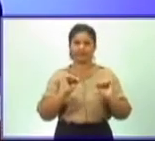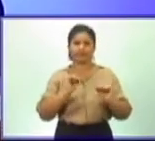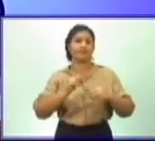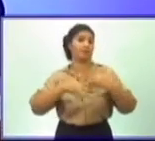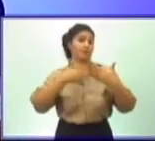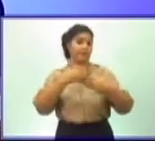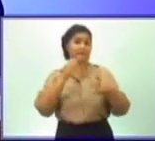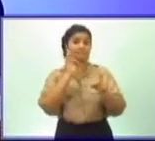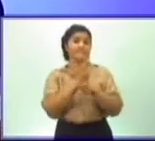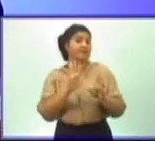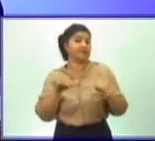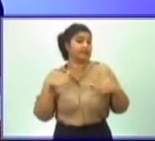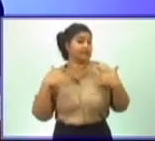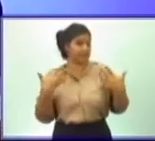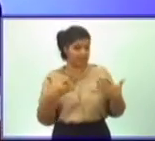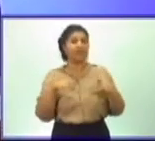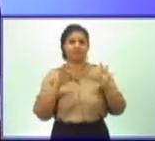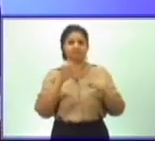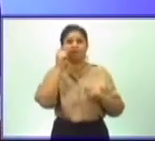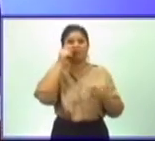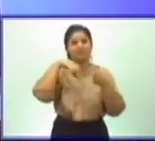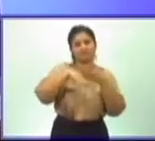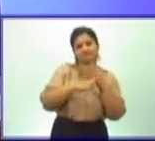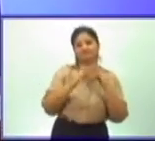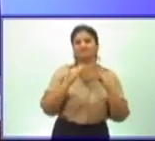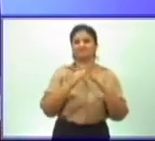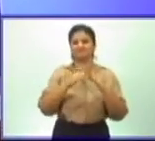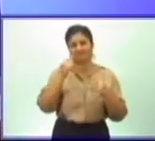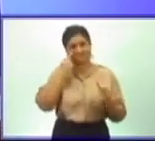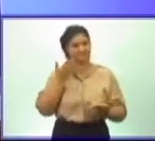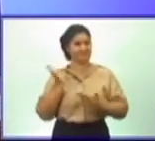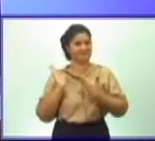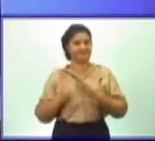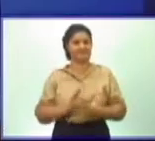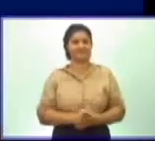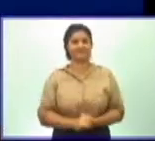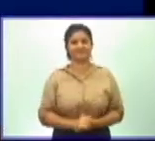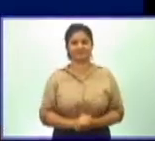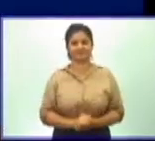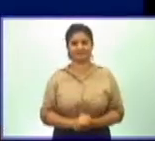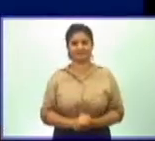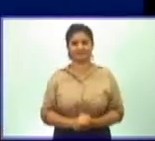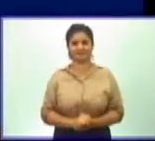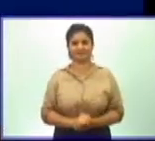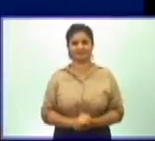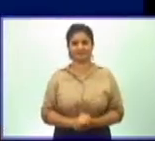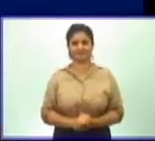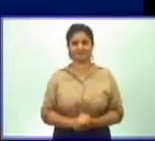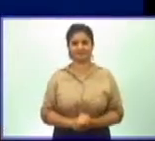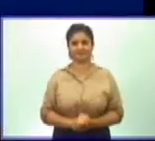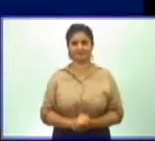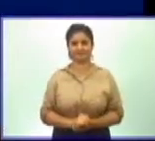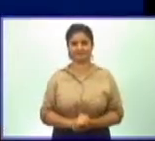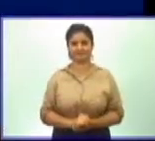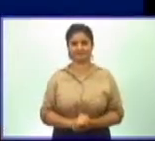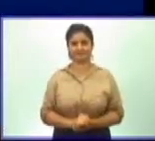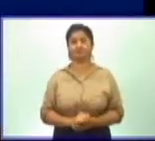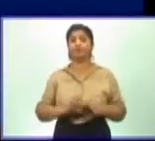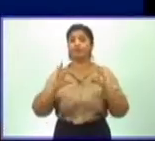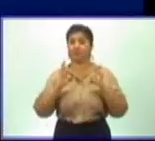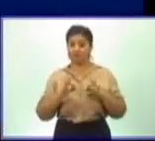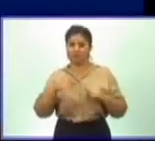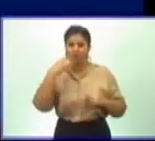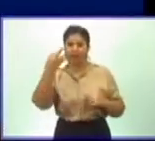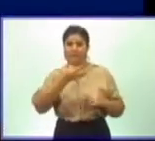llegada de este intruso a la familia. Veamos entonces. La obra está estructurada, como ya les dije, en